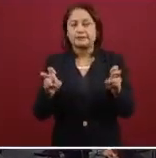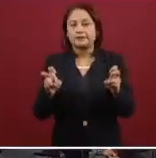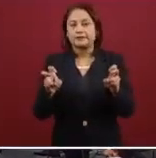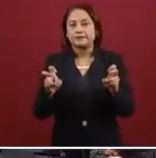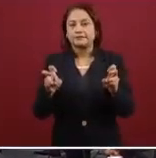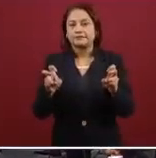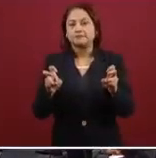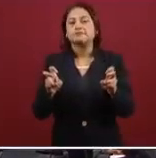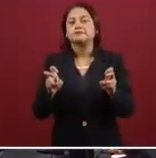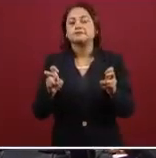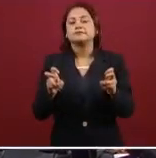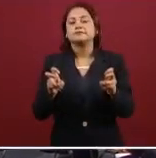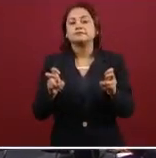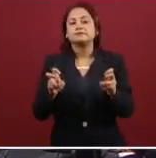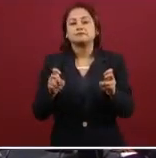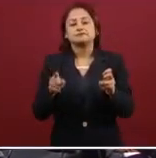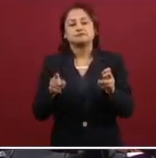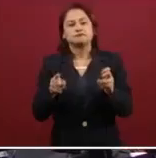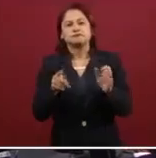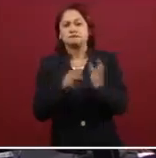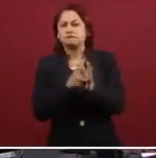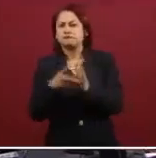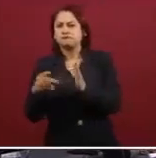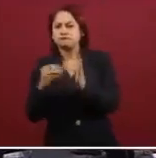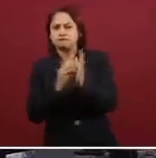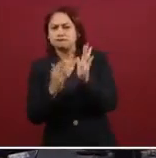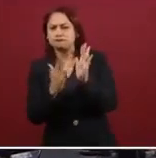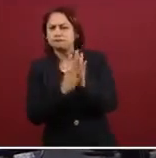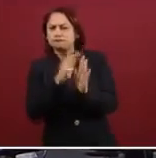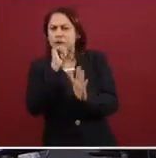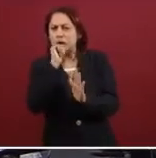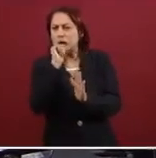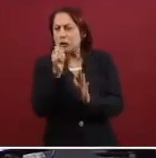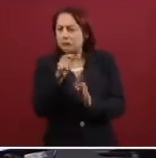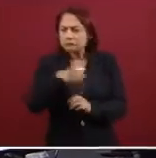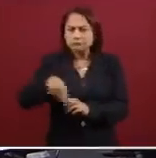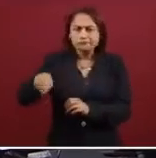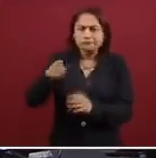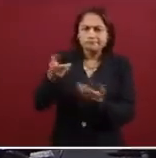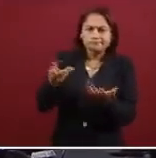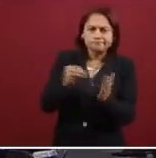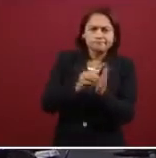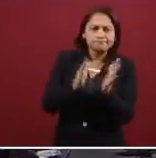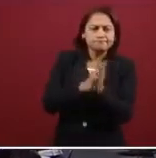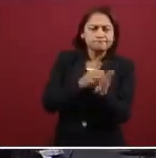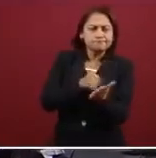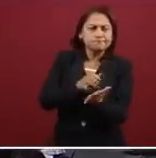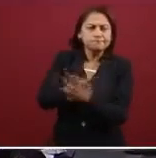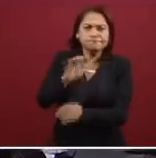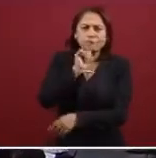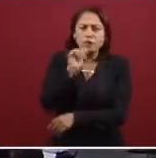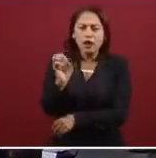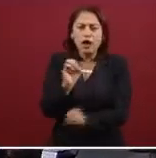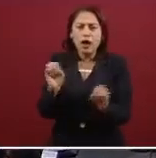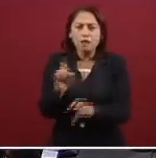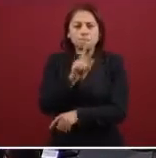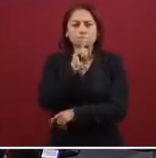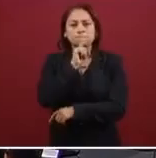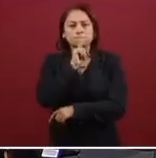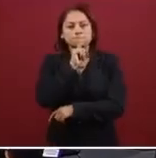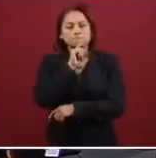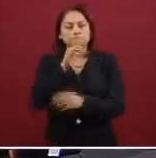lee en los periódicos, no dicen nada los columnistas, pero cuando